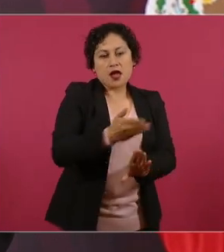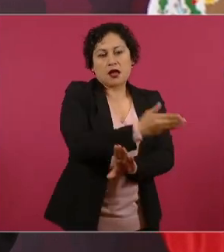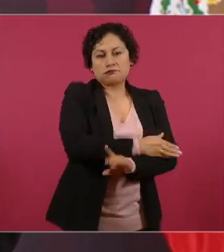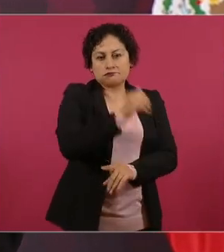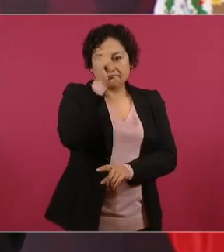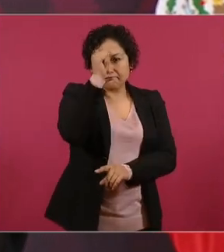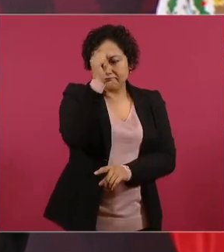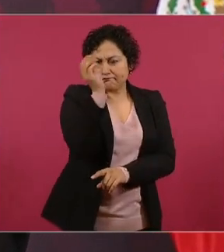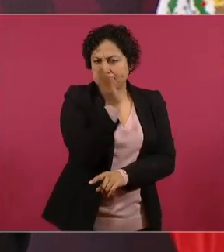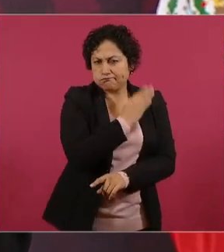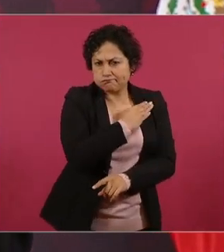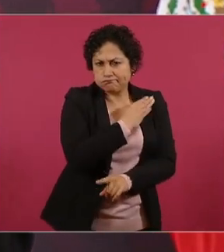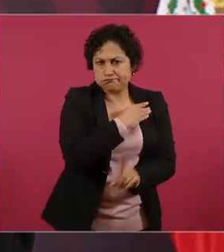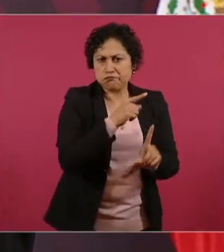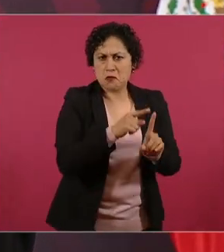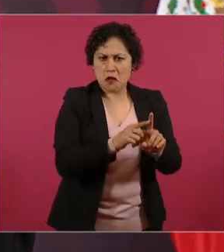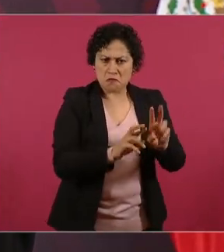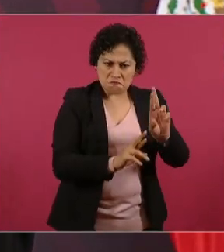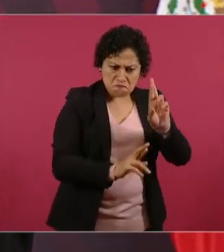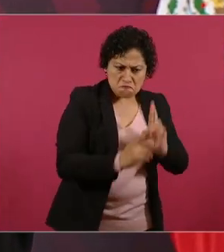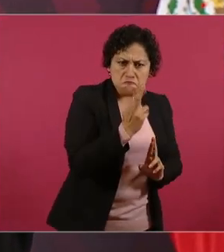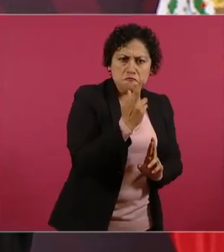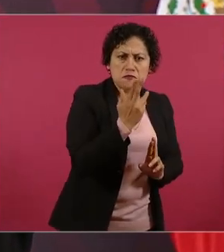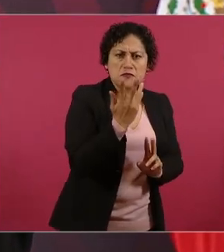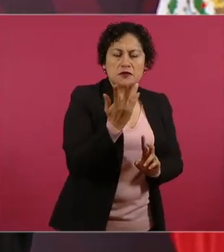igual que Morelos.